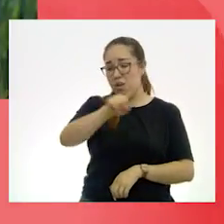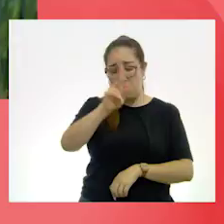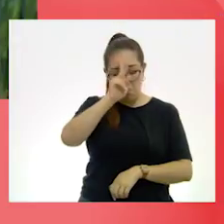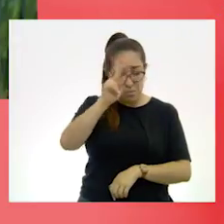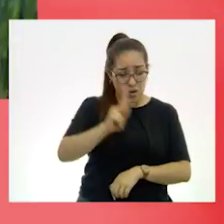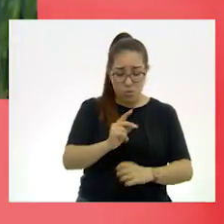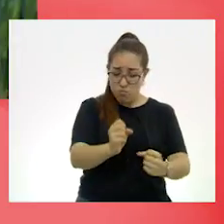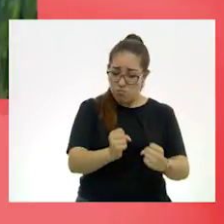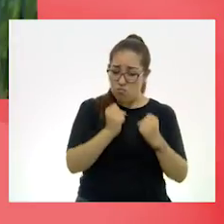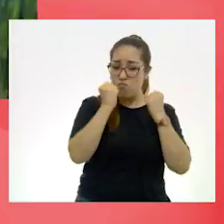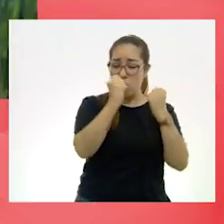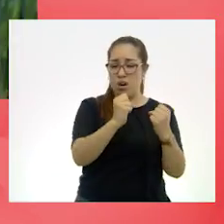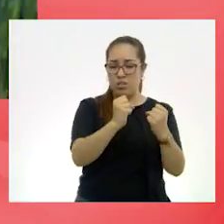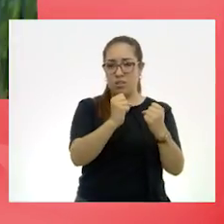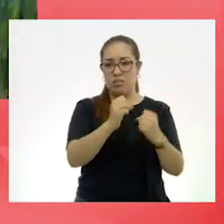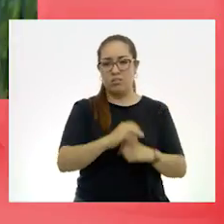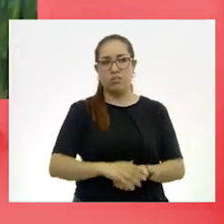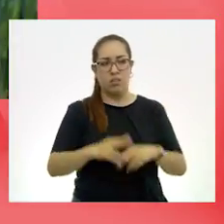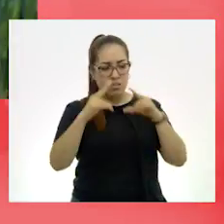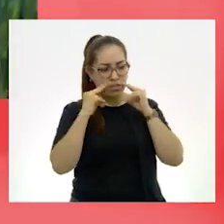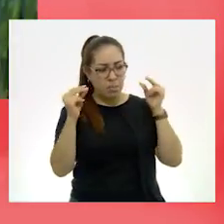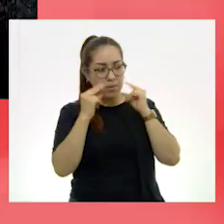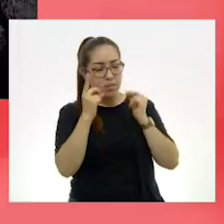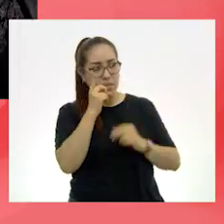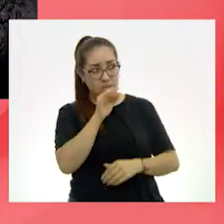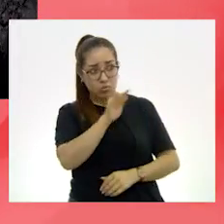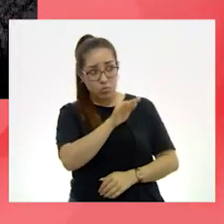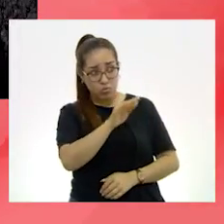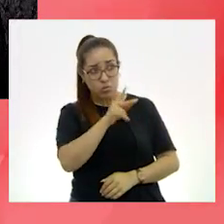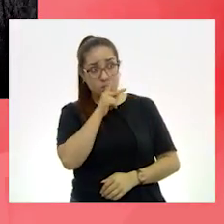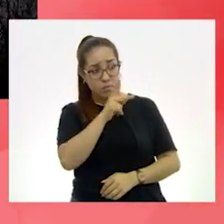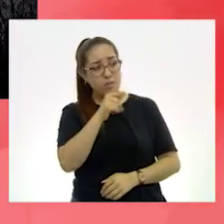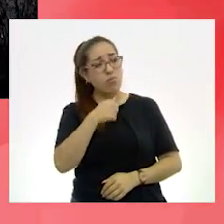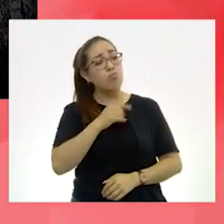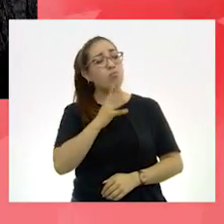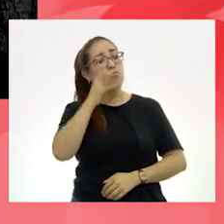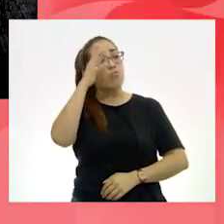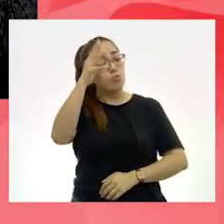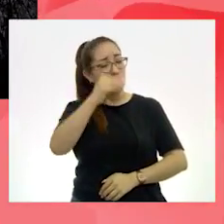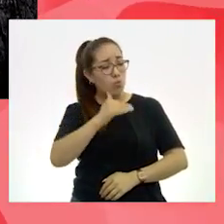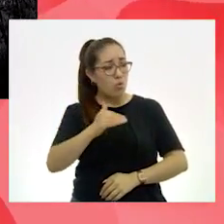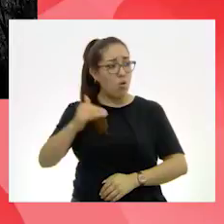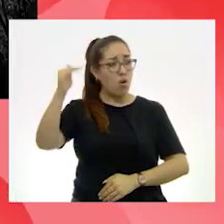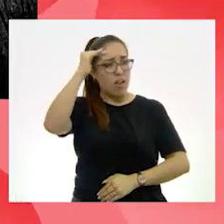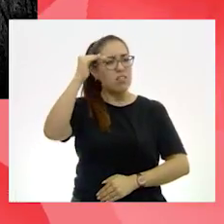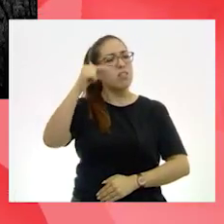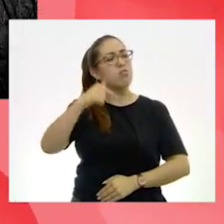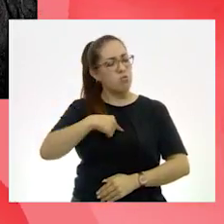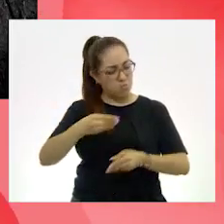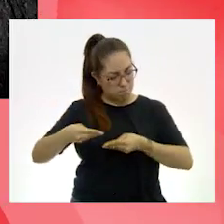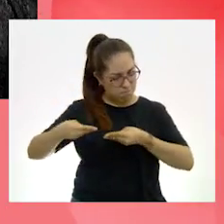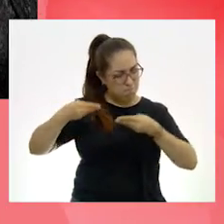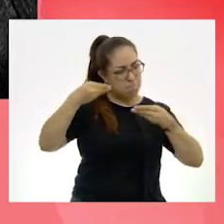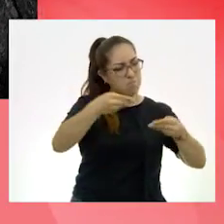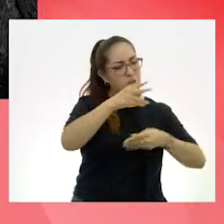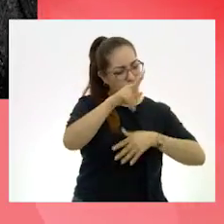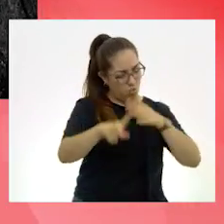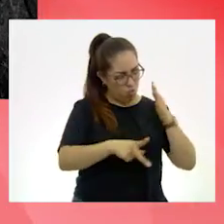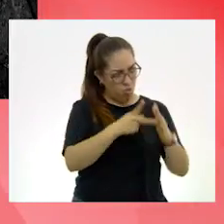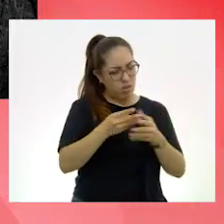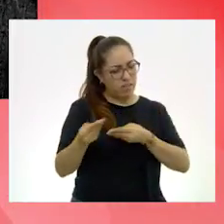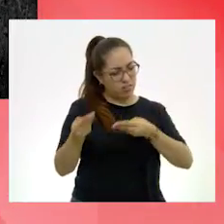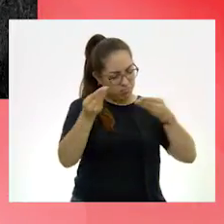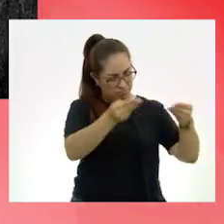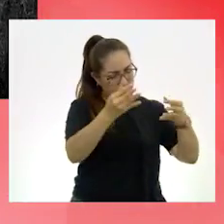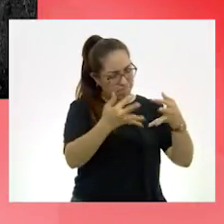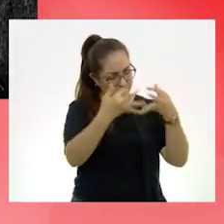hijo. Entonces él le reafirma: ¿sabes qué, padre? Cuando yo sea grande les voy a devolver esas tierras. Entonces estos